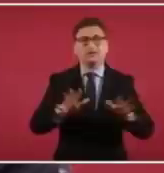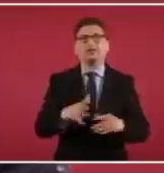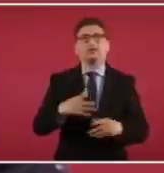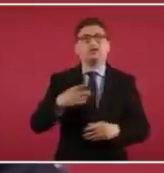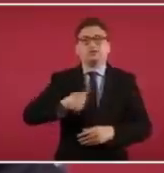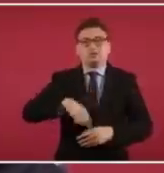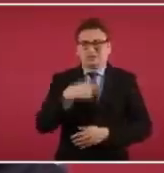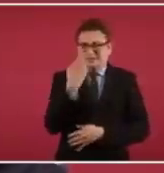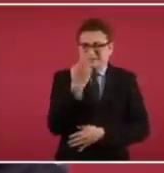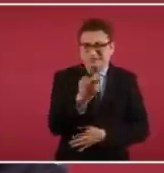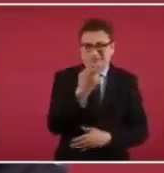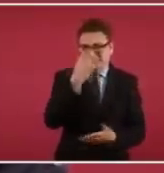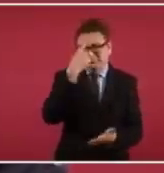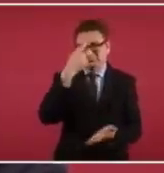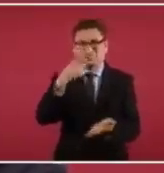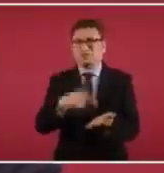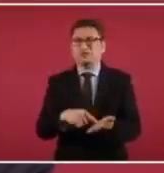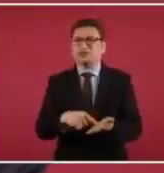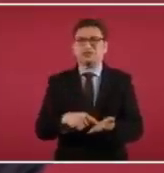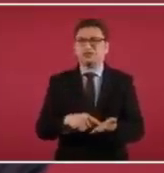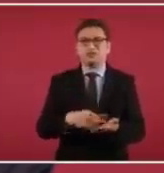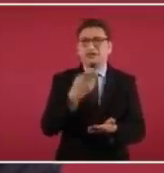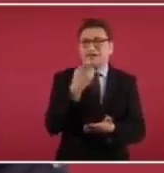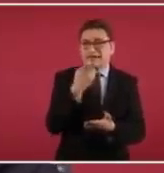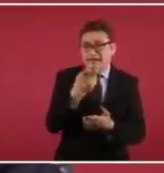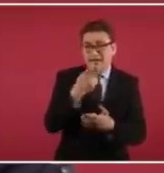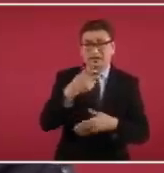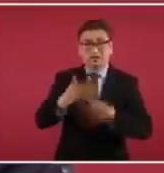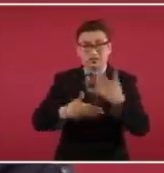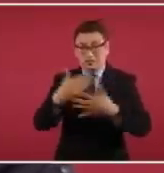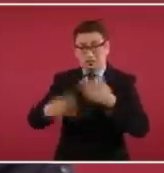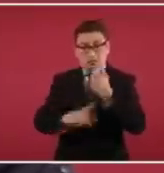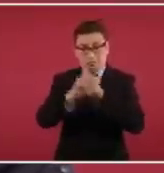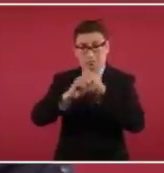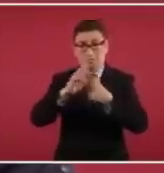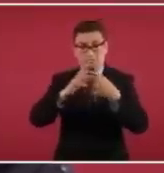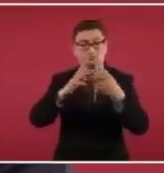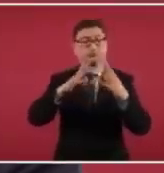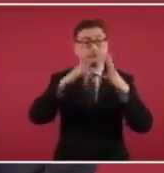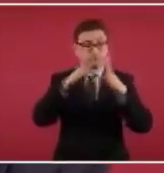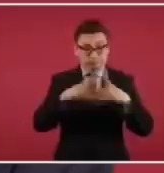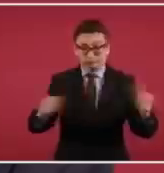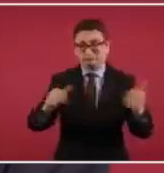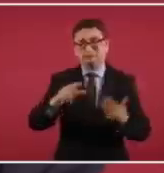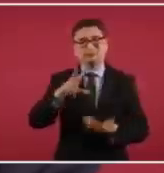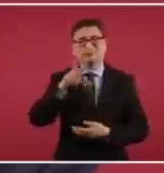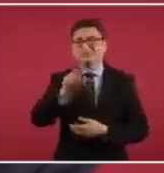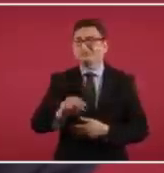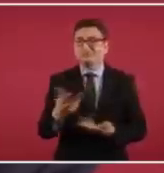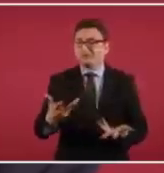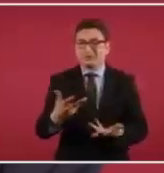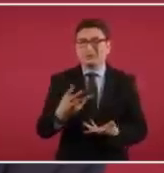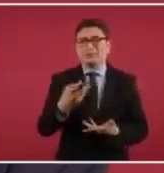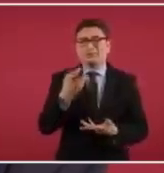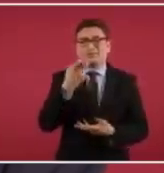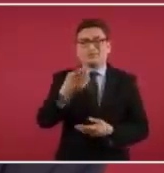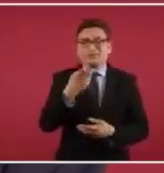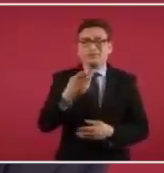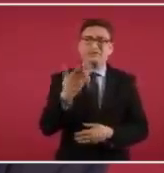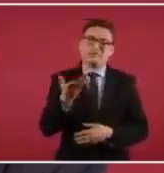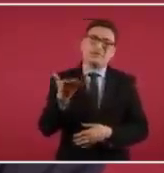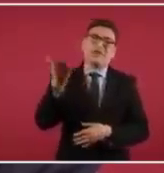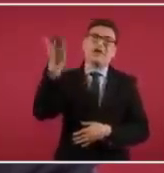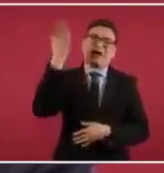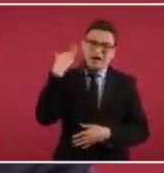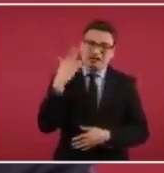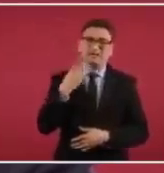una alternativa. Eso no soluciona el problema. Tan es así que esa política ya se